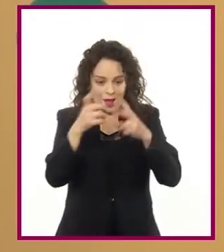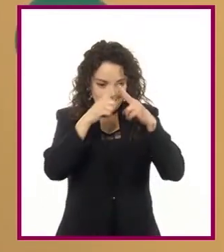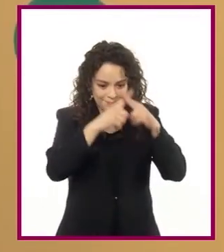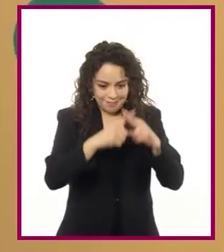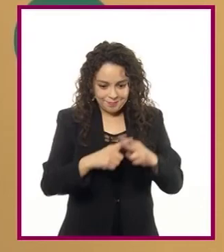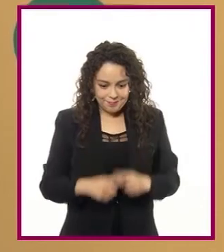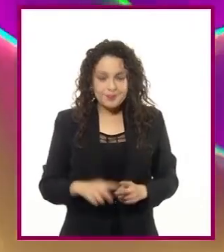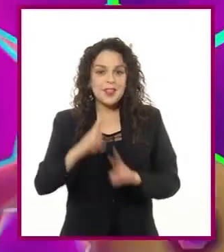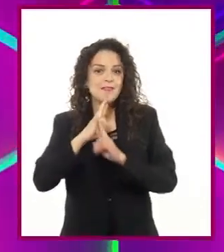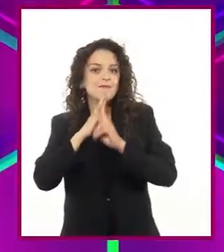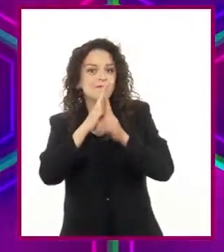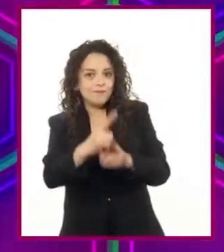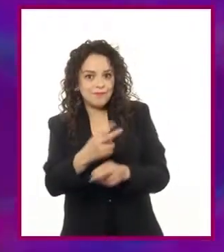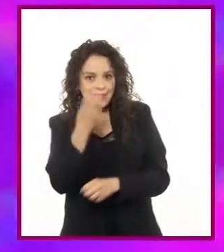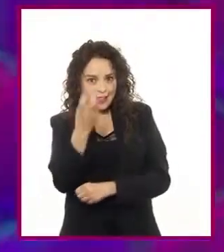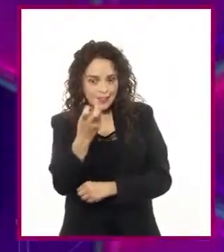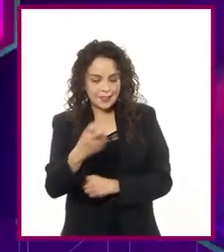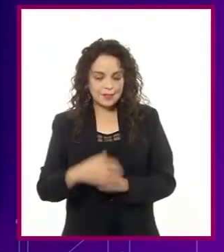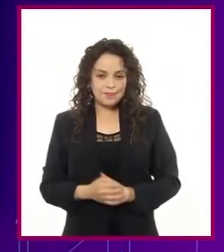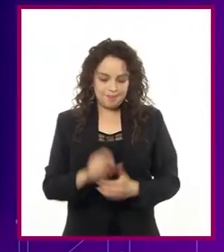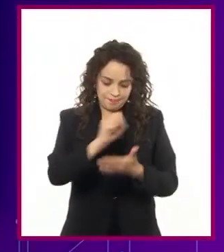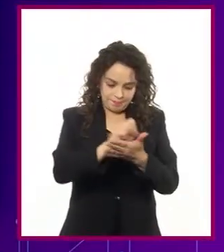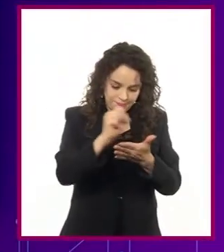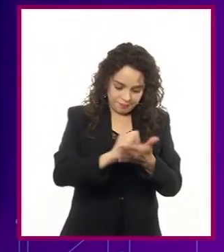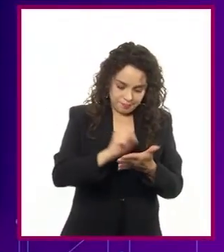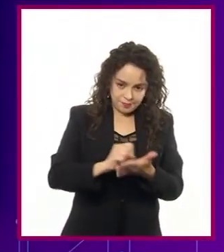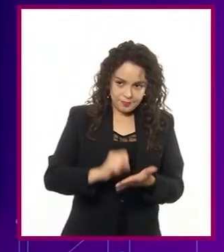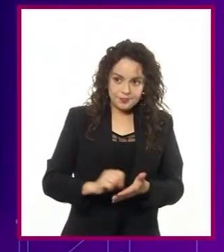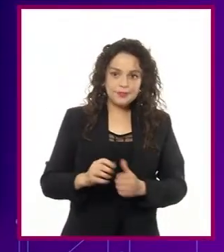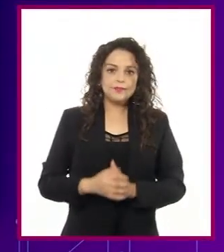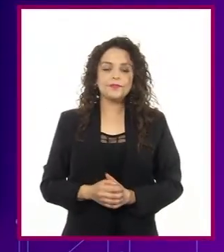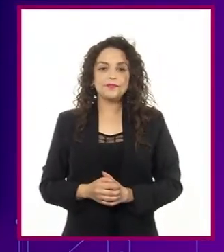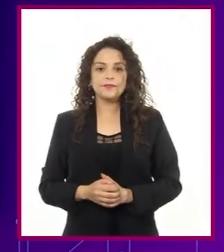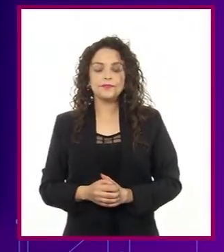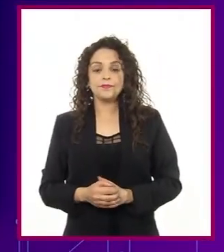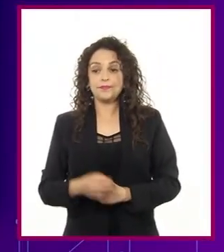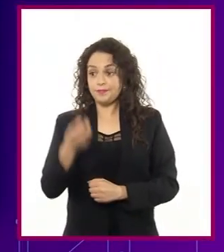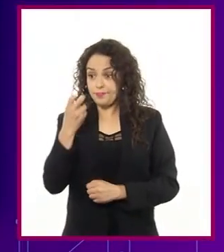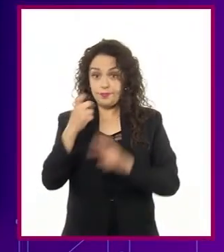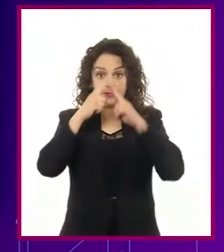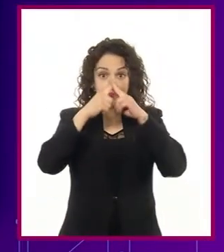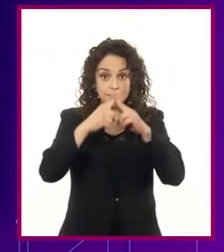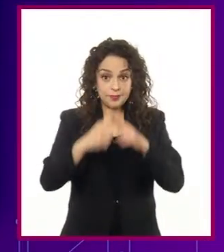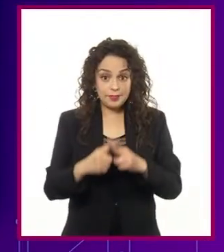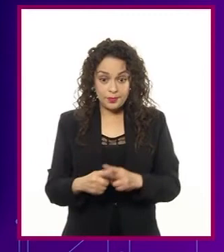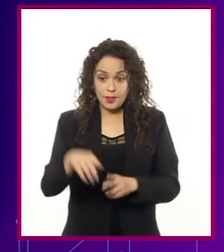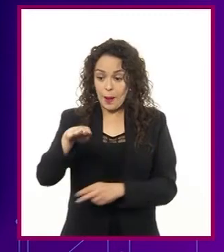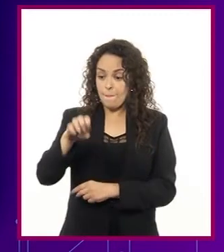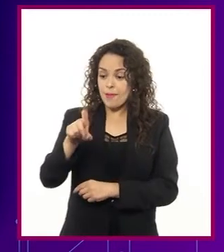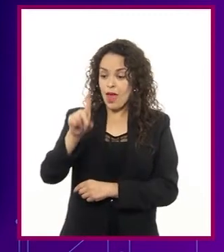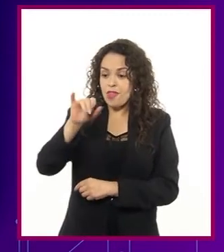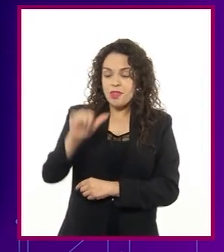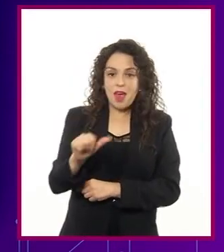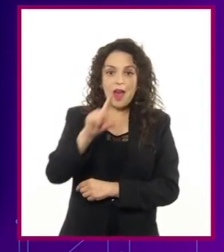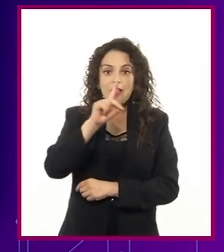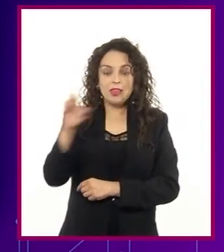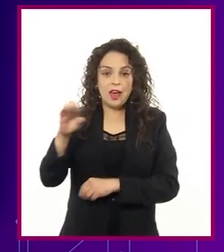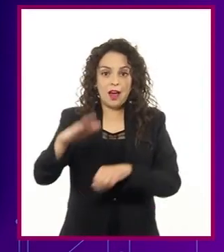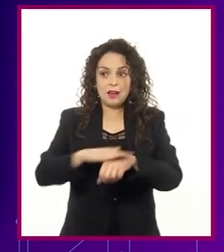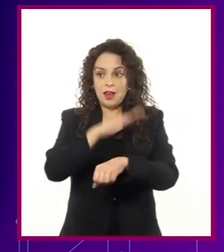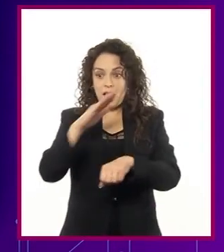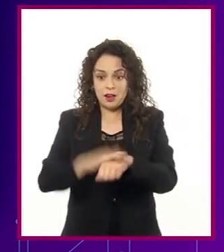contesten esta pregunta. Entonces, al hacer el cálculo de la media de las calificaciones del bloque